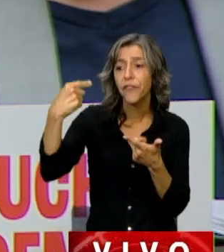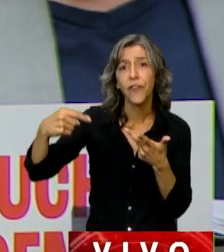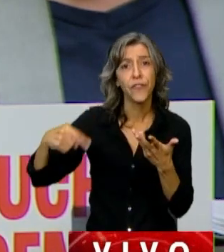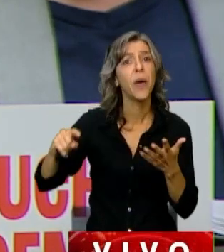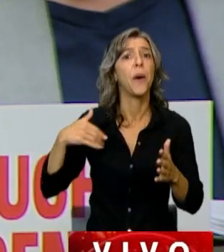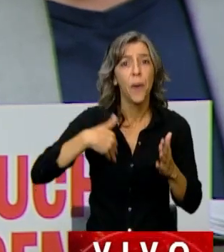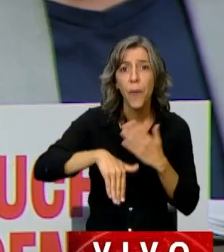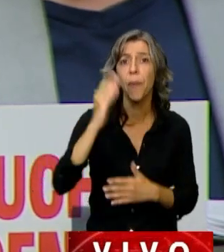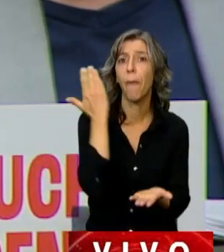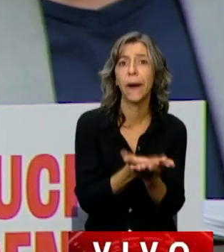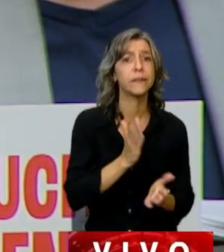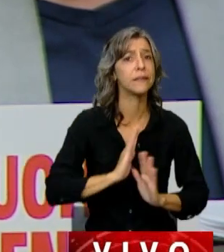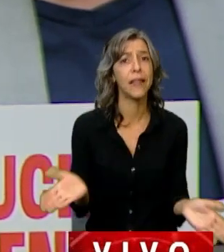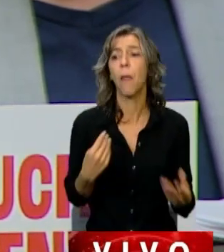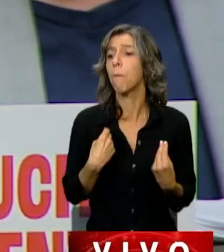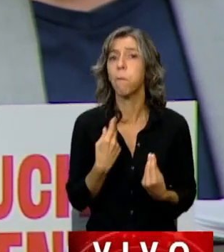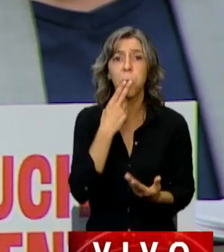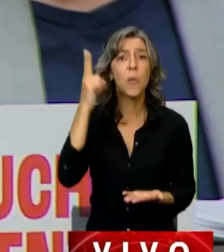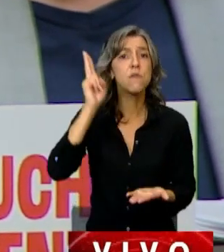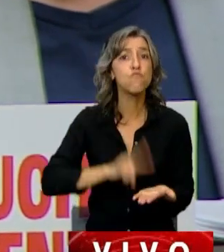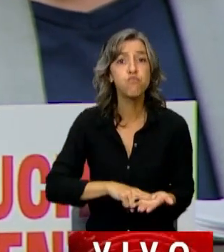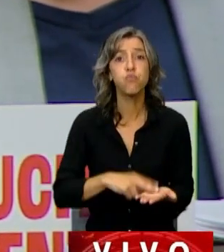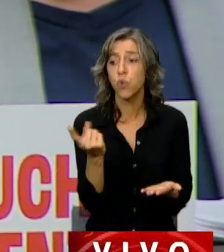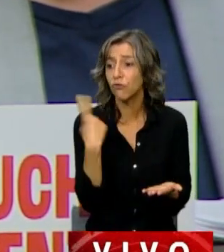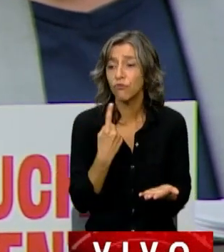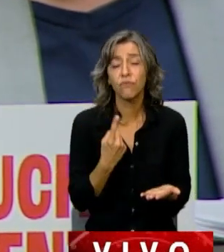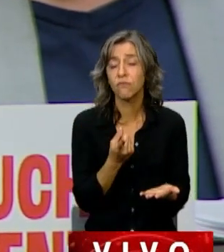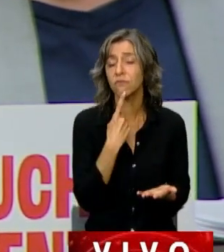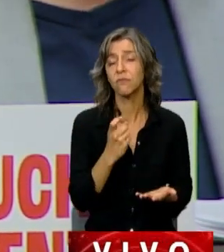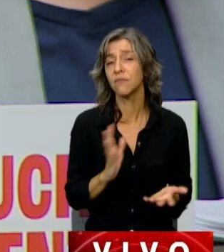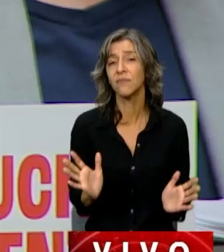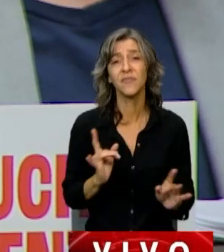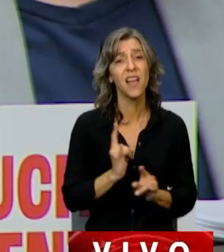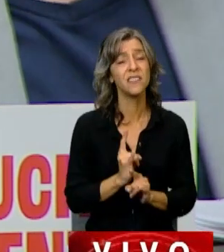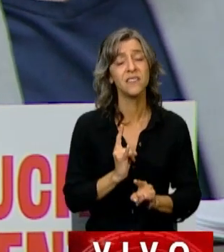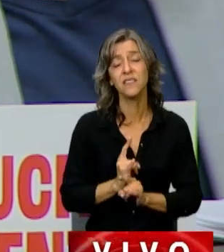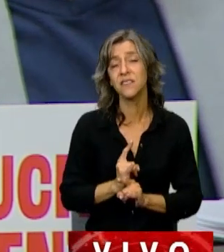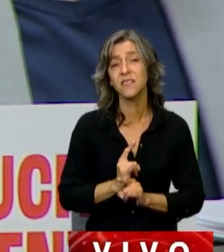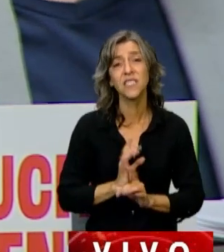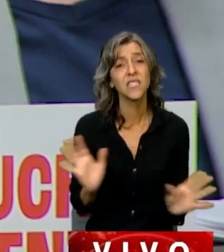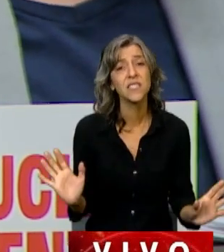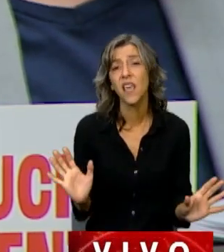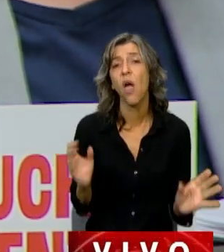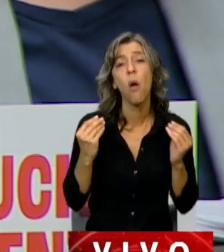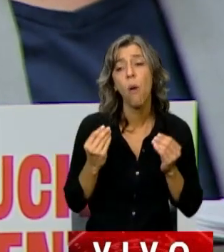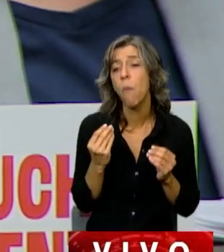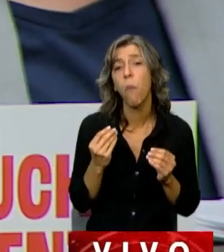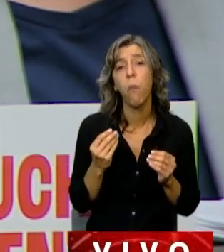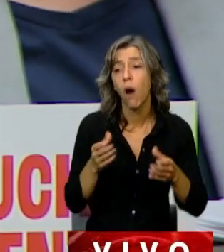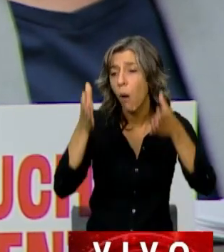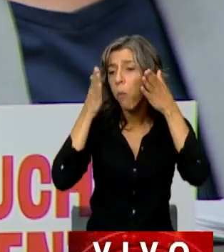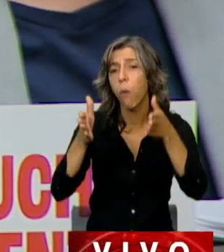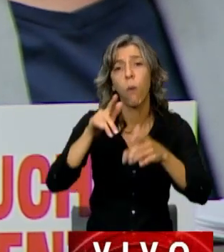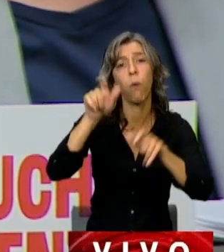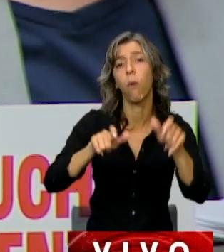categoría, porque es un impuesto que vemos que recae fuertemente sobre trabajadoras y